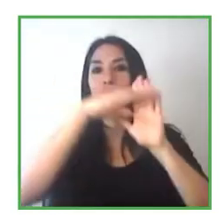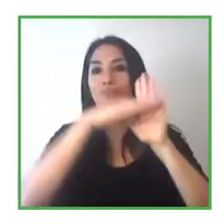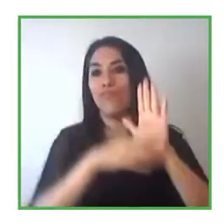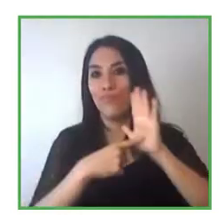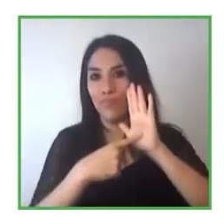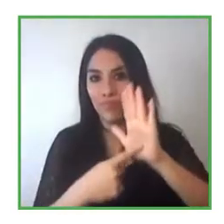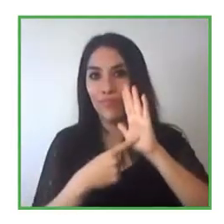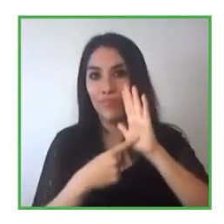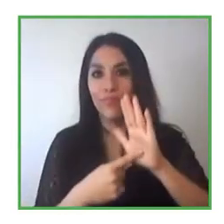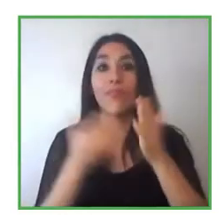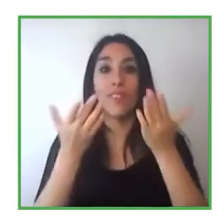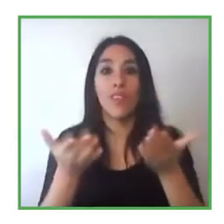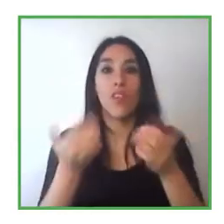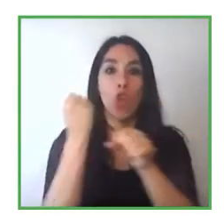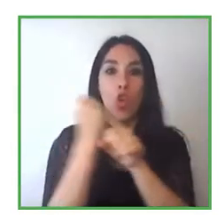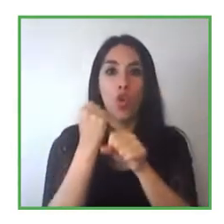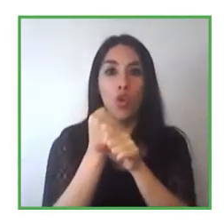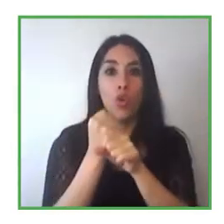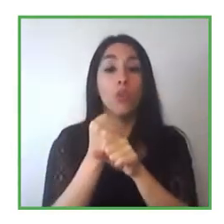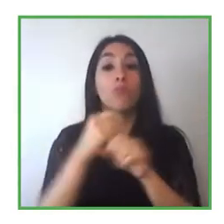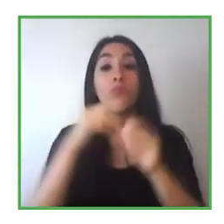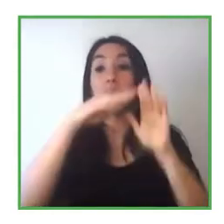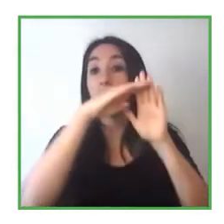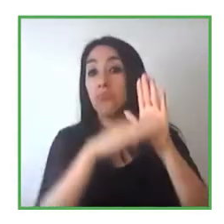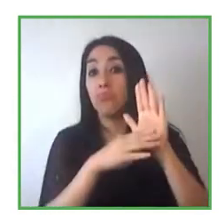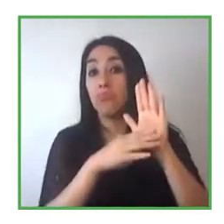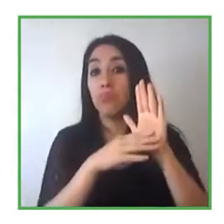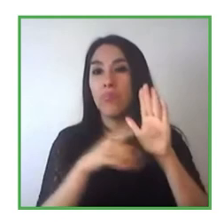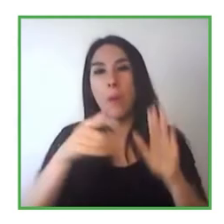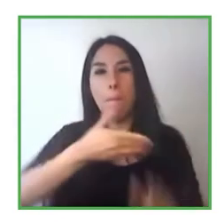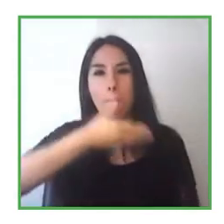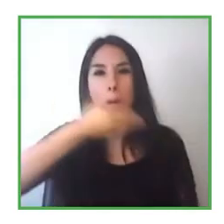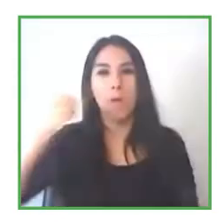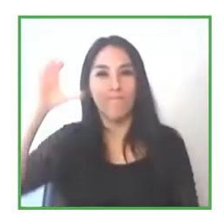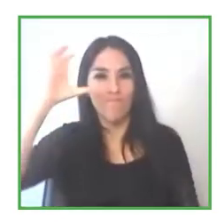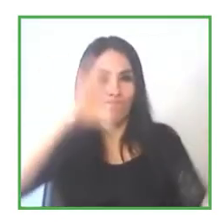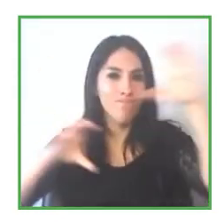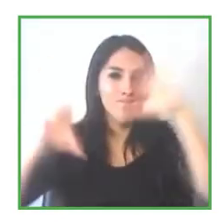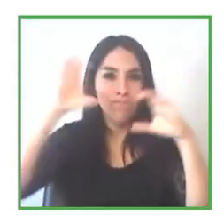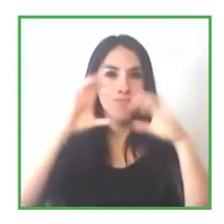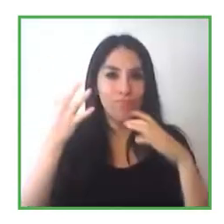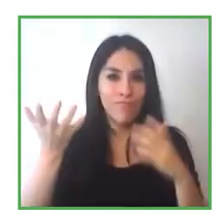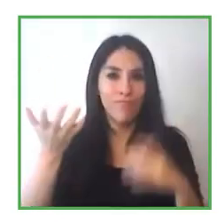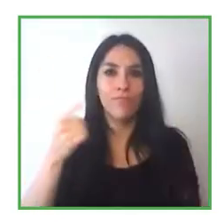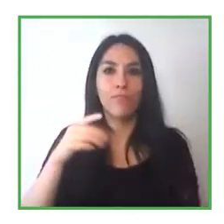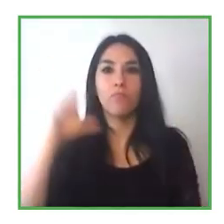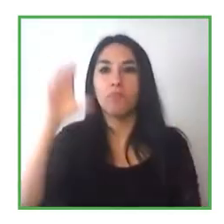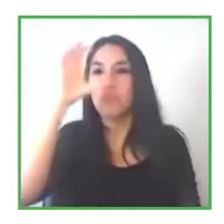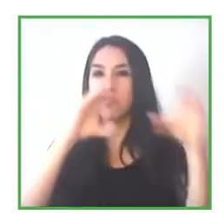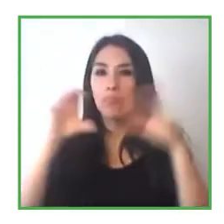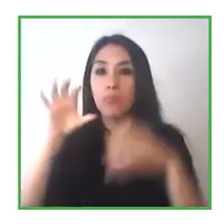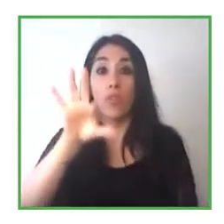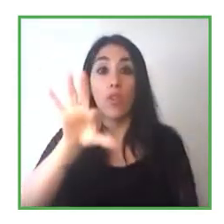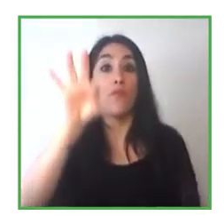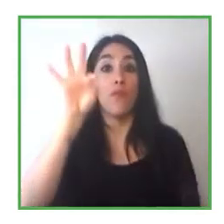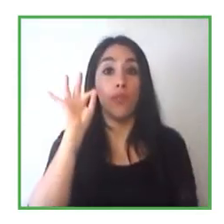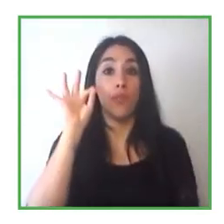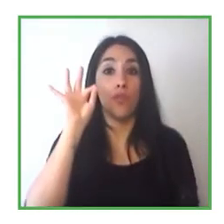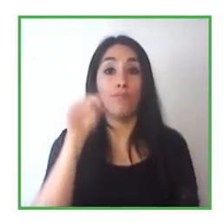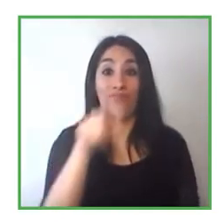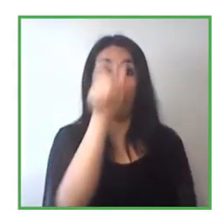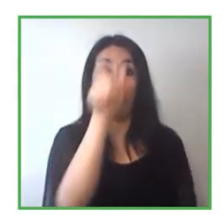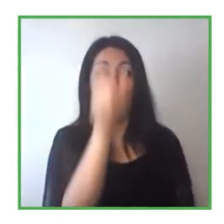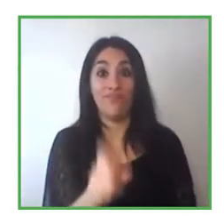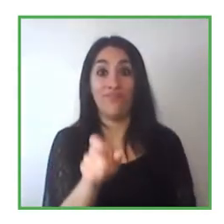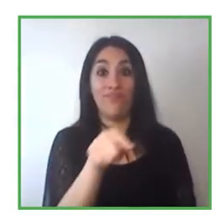hay, se pueda presentar al mejor candidato y, por lo tanto, incorpore a ese candidato, pues no como un candidato que está en situación